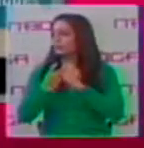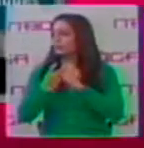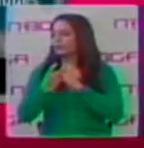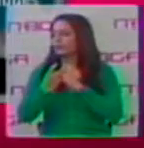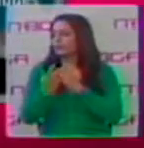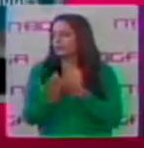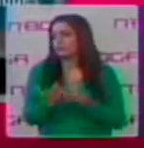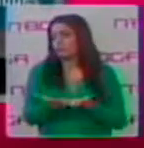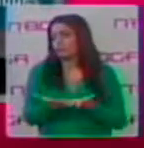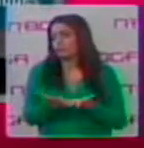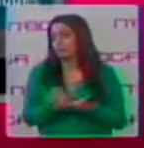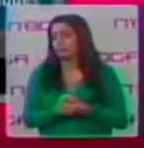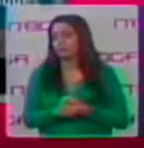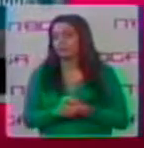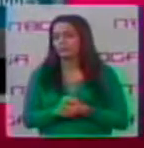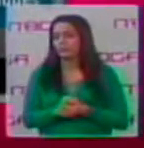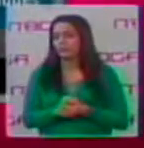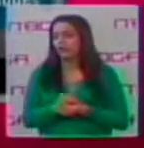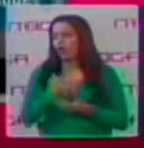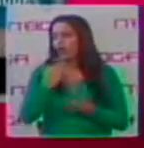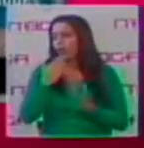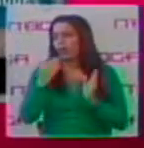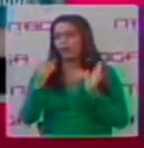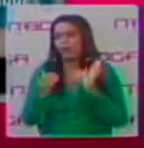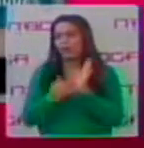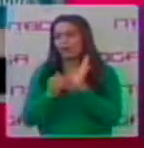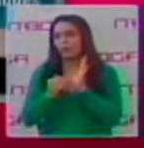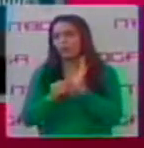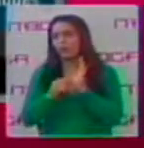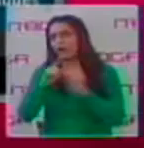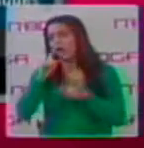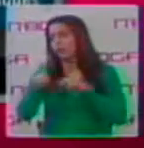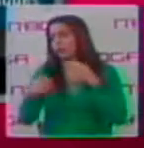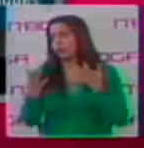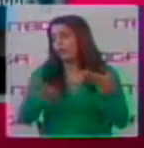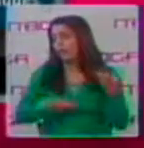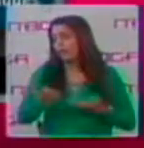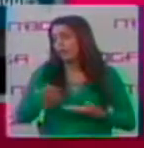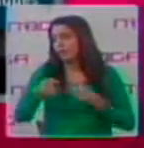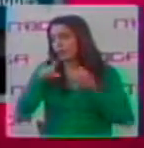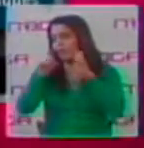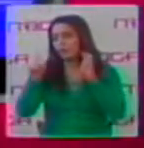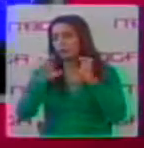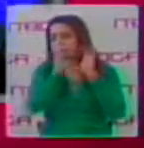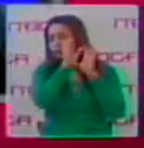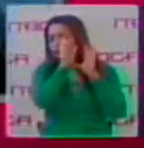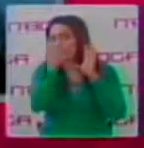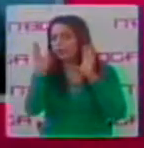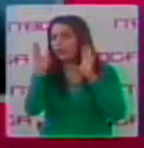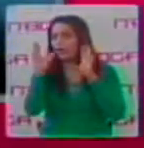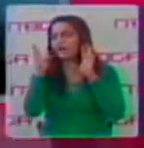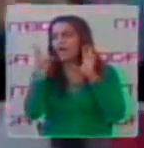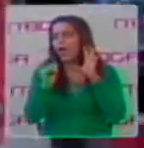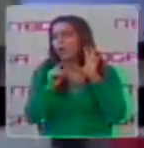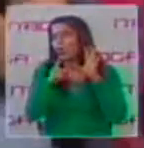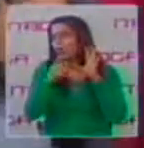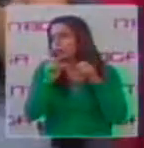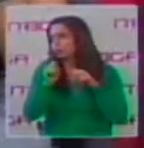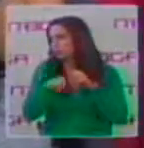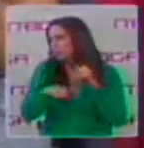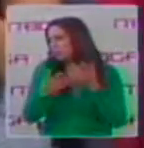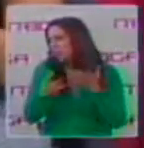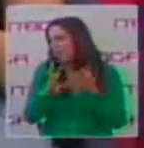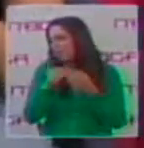comercializar o que ya no los ponen en la percha. Quizás porque el producto me invento, una lata de atún